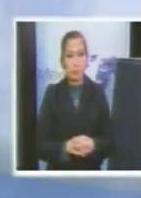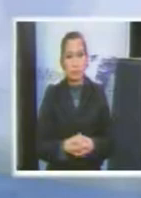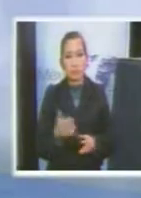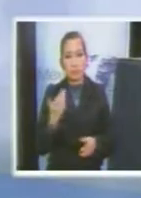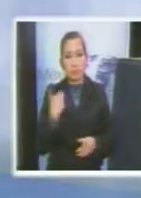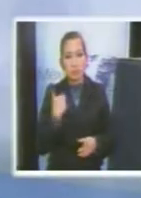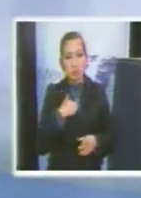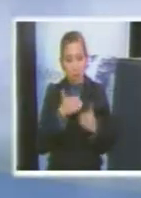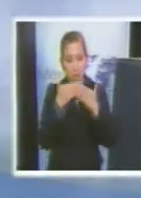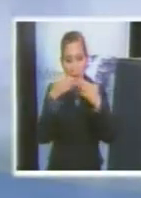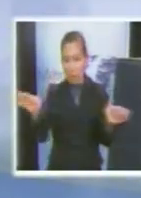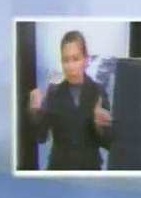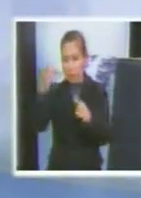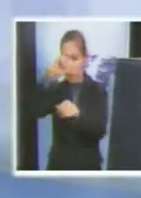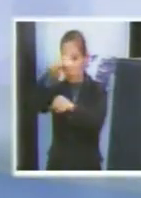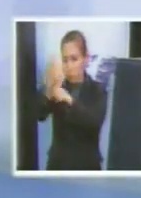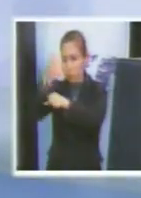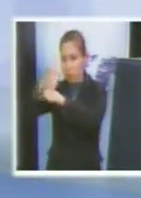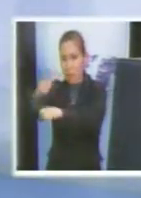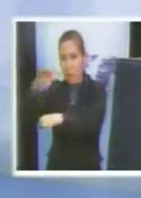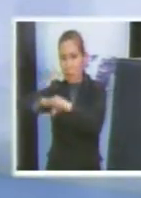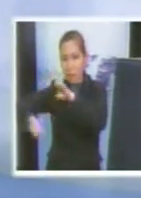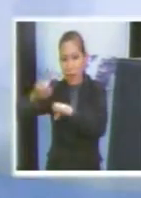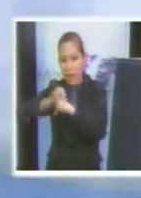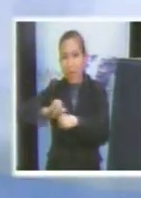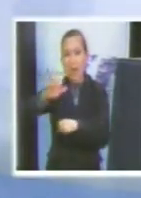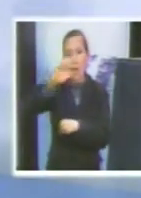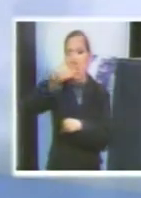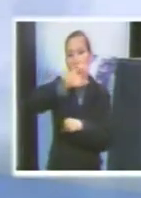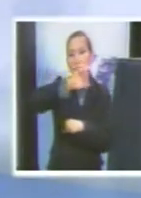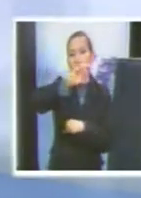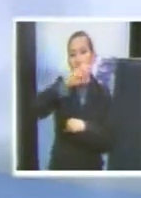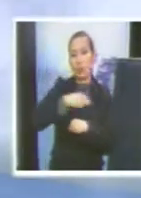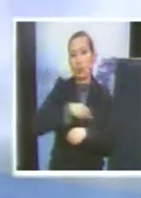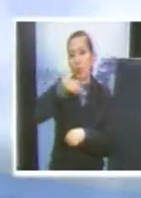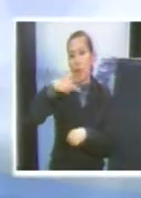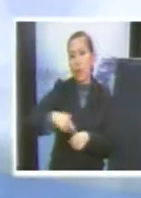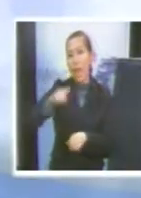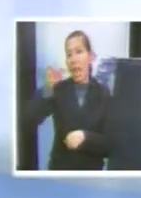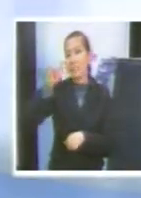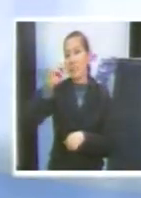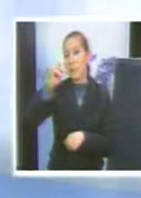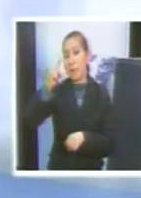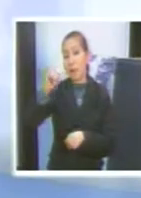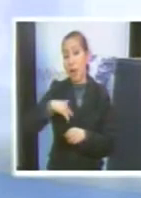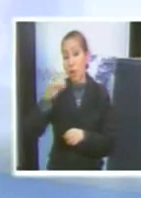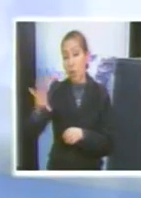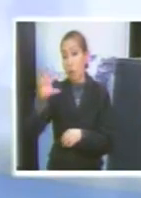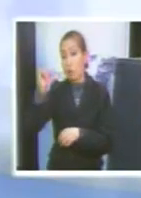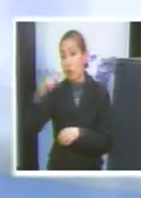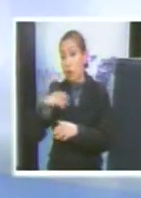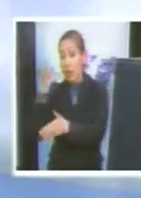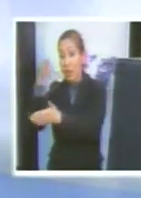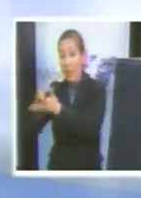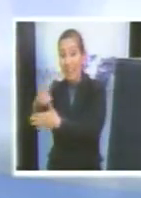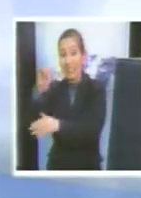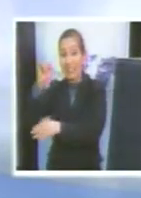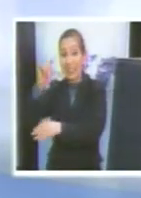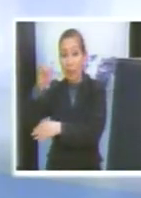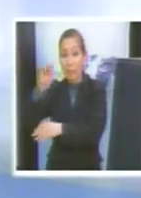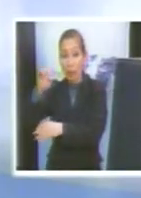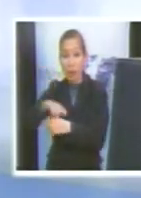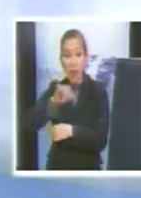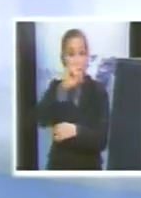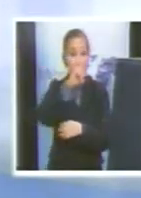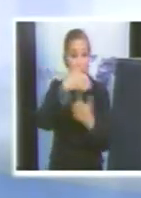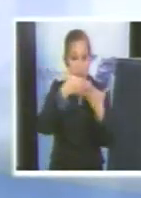Hemos abierto embajadas en Noruega y Azerbaiyán, un consulado de carrera en Estambul.